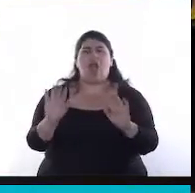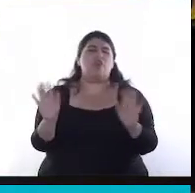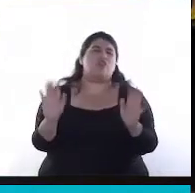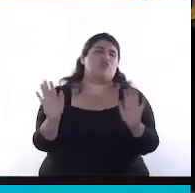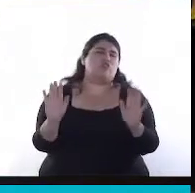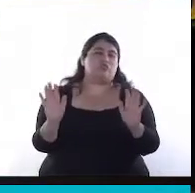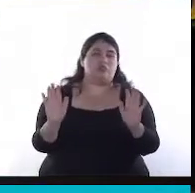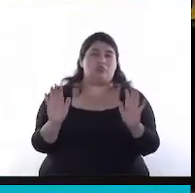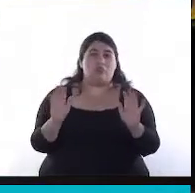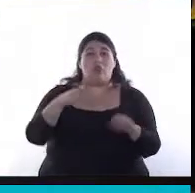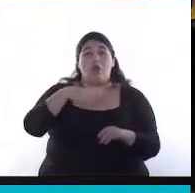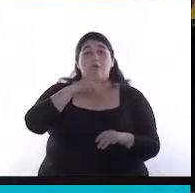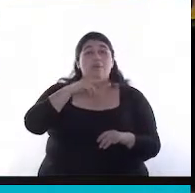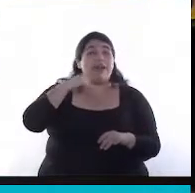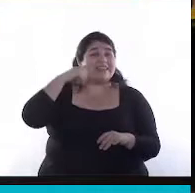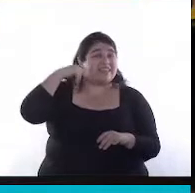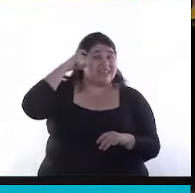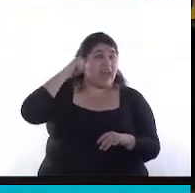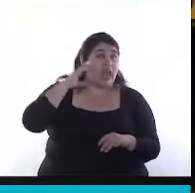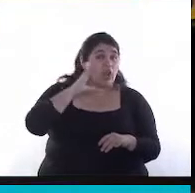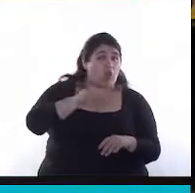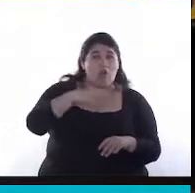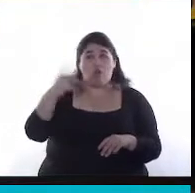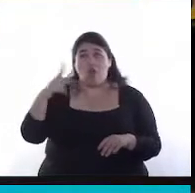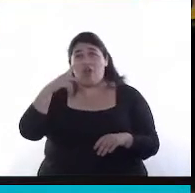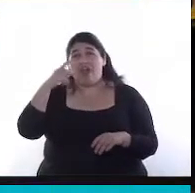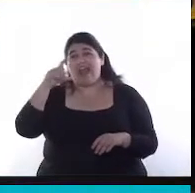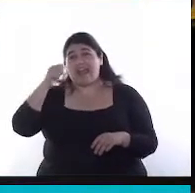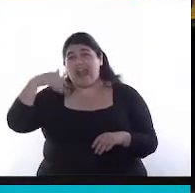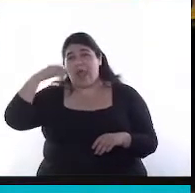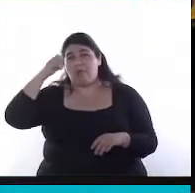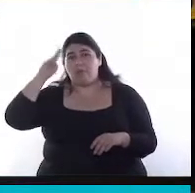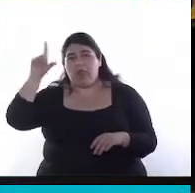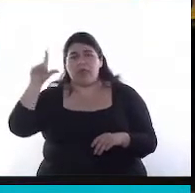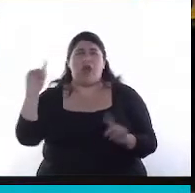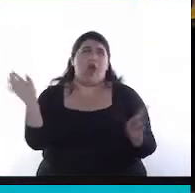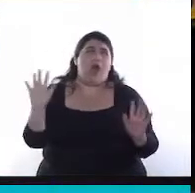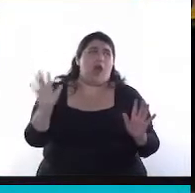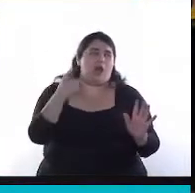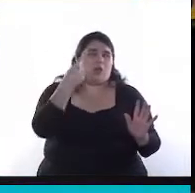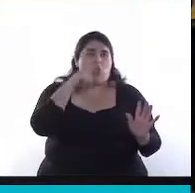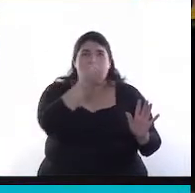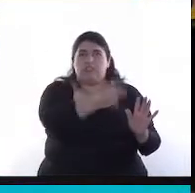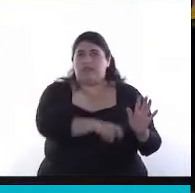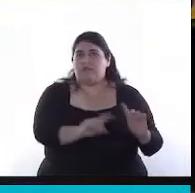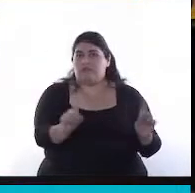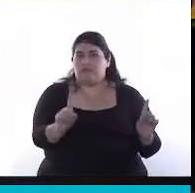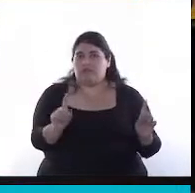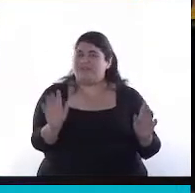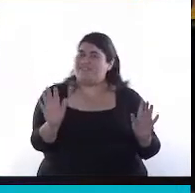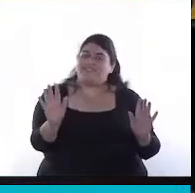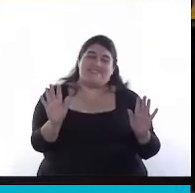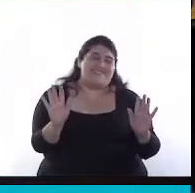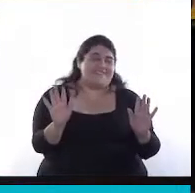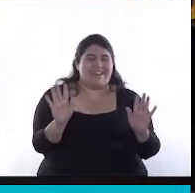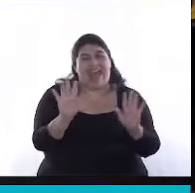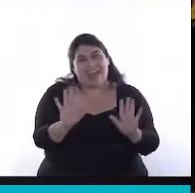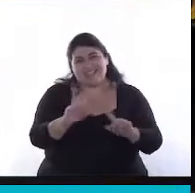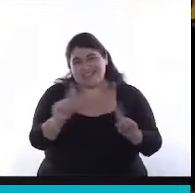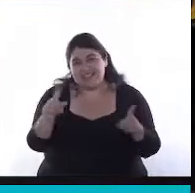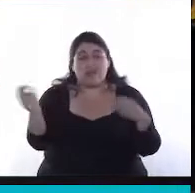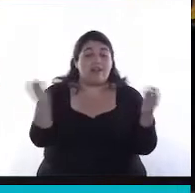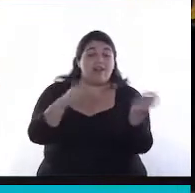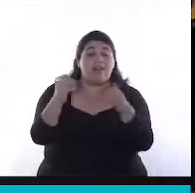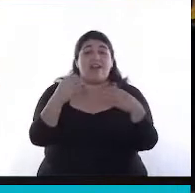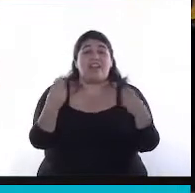martinengo alex campbell no es penal y conocida susana martín en web esas cosas no los chats que existen son